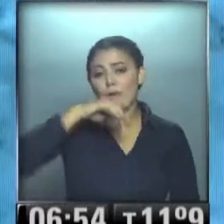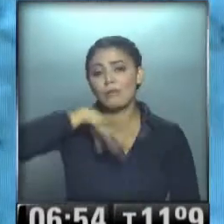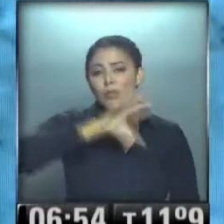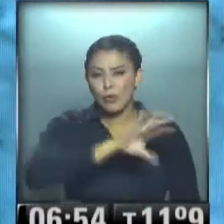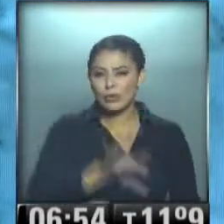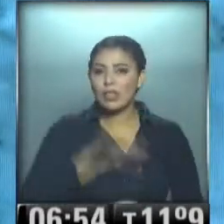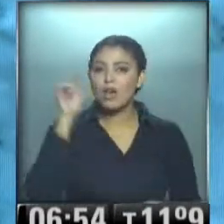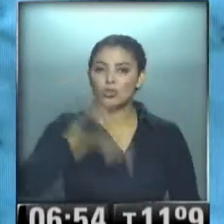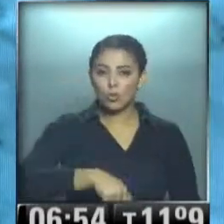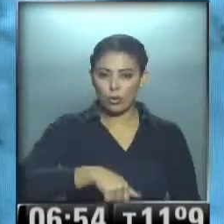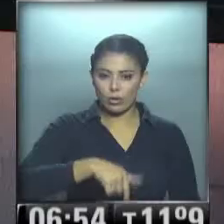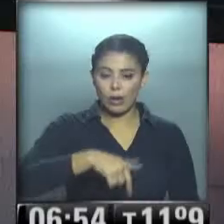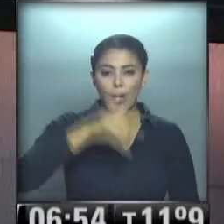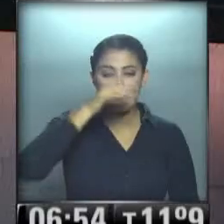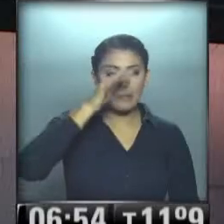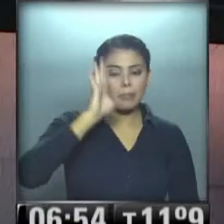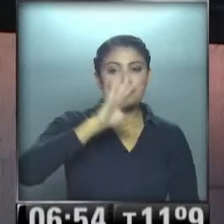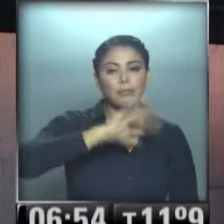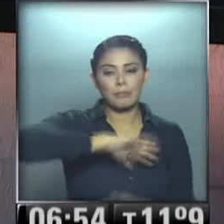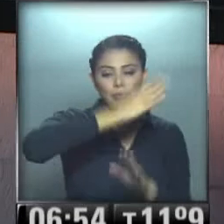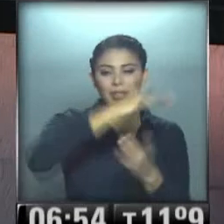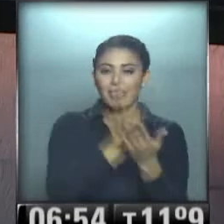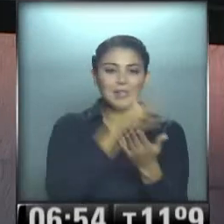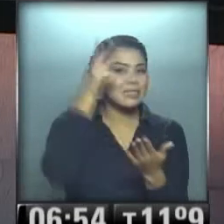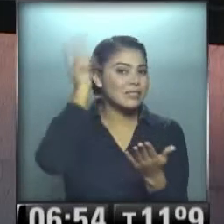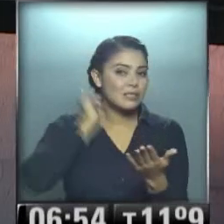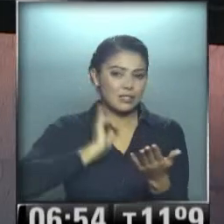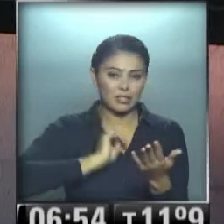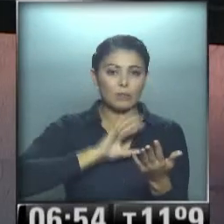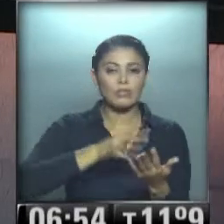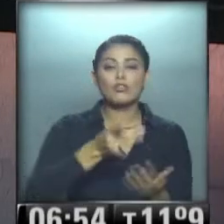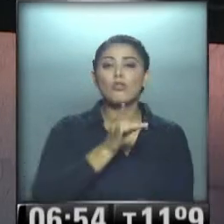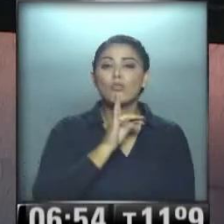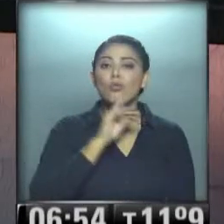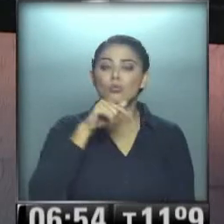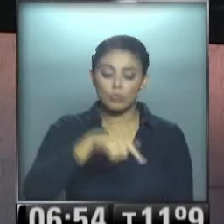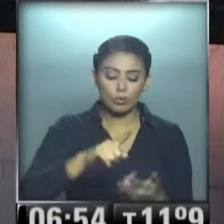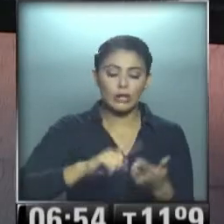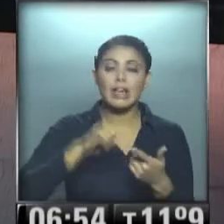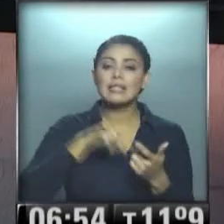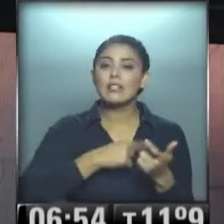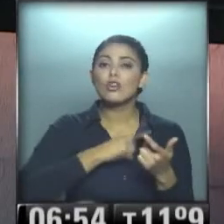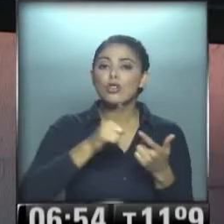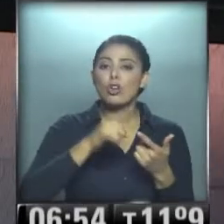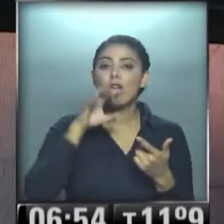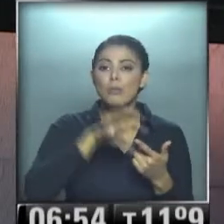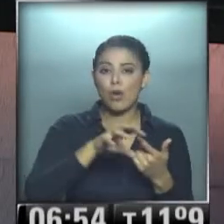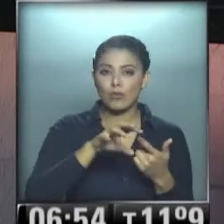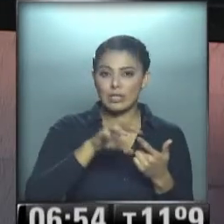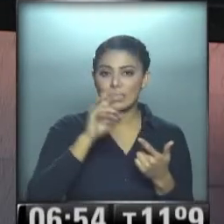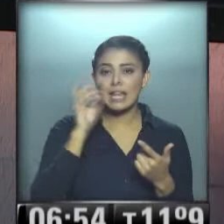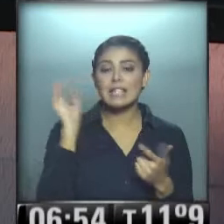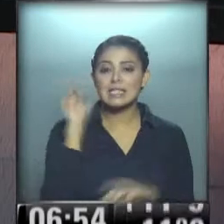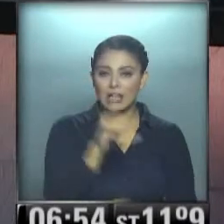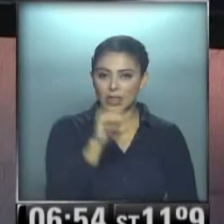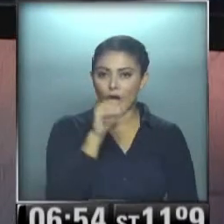Patagonia, principalmente en la meseta, en el área cordillerana, en el sudeste de Chubut y en el centro y norte de la provincia de Santa